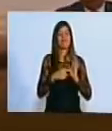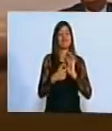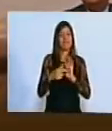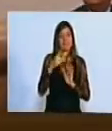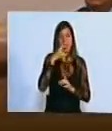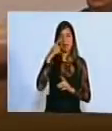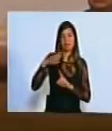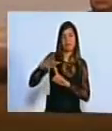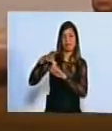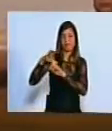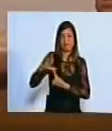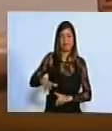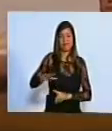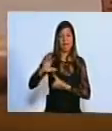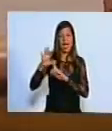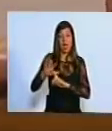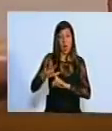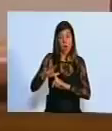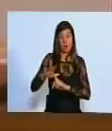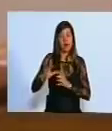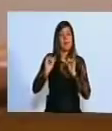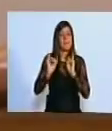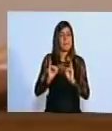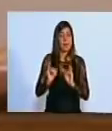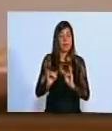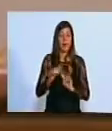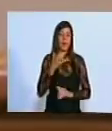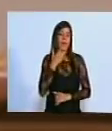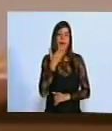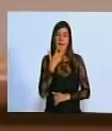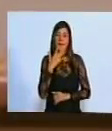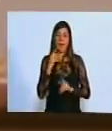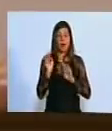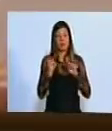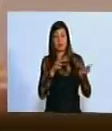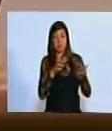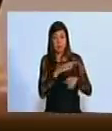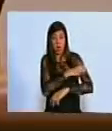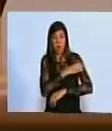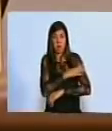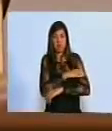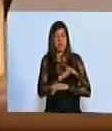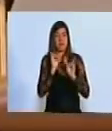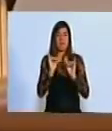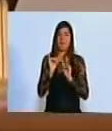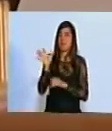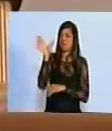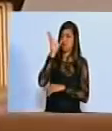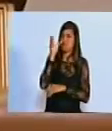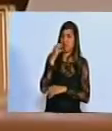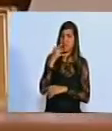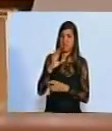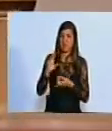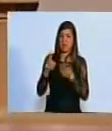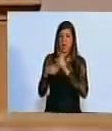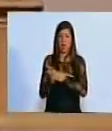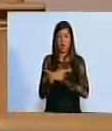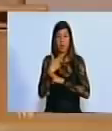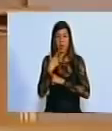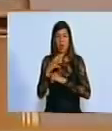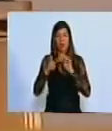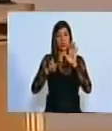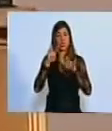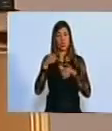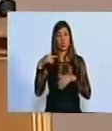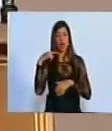opresión. Por esa razón, vimos cómo sectores conservadores de derecha cuestionaron iniciativas como modificar el 12 de